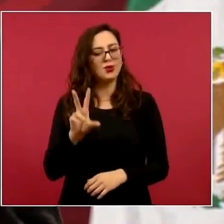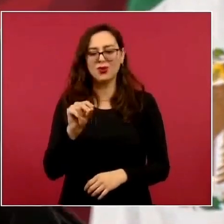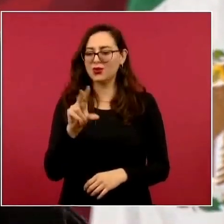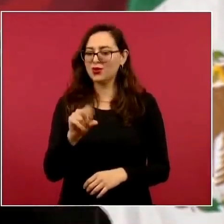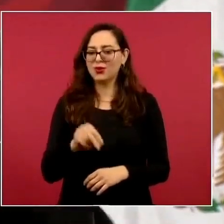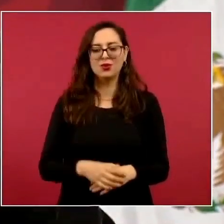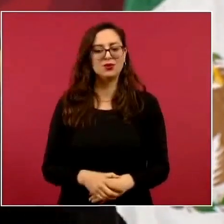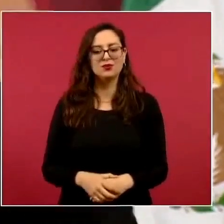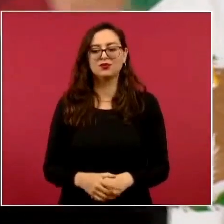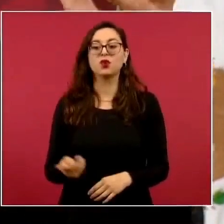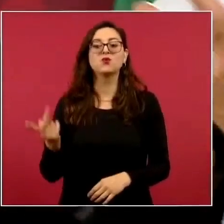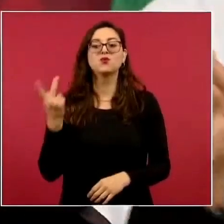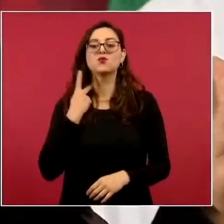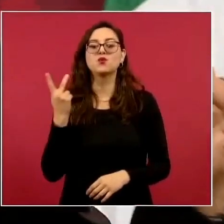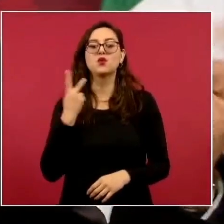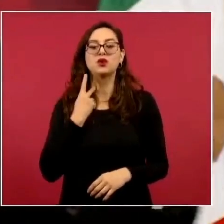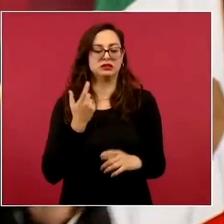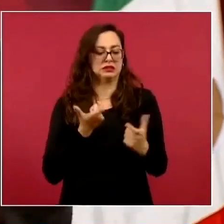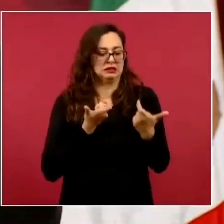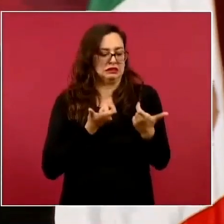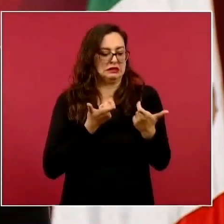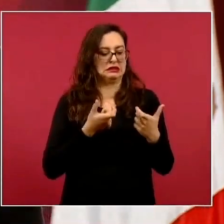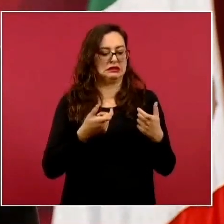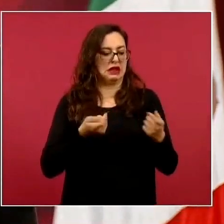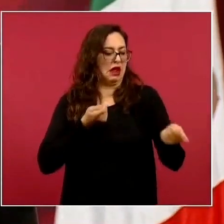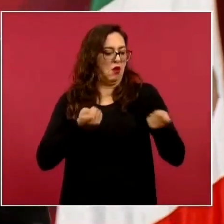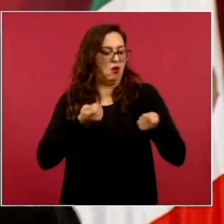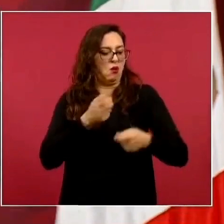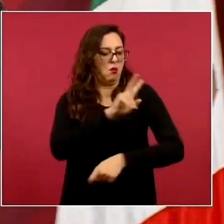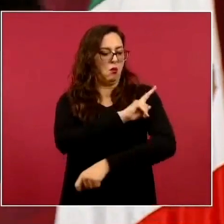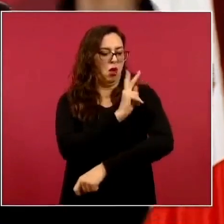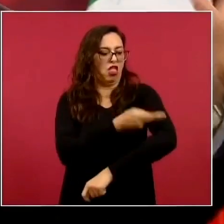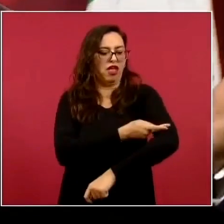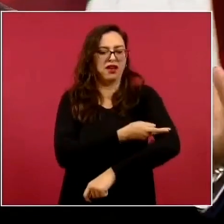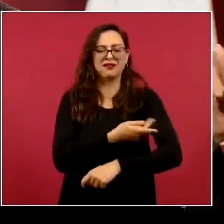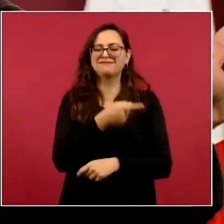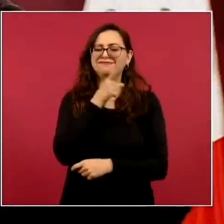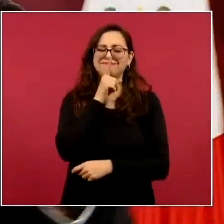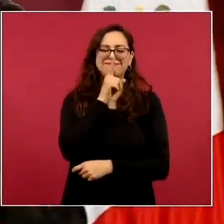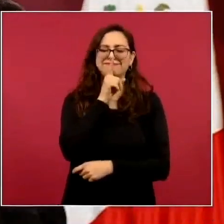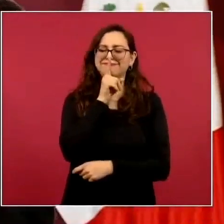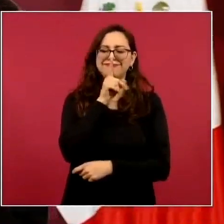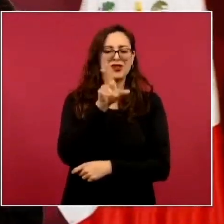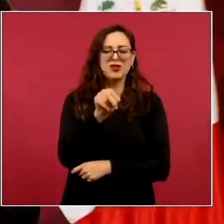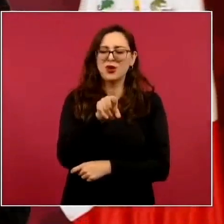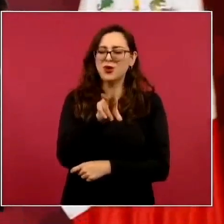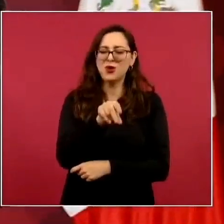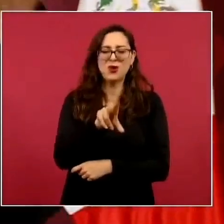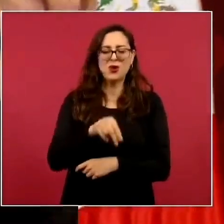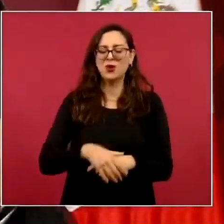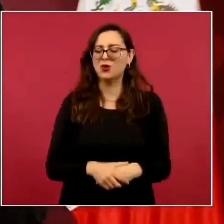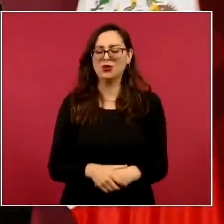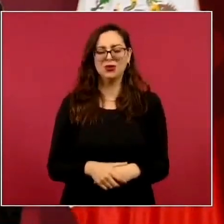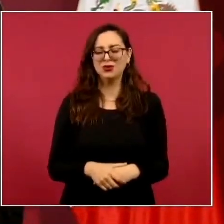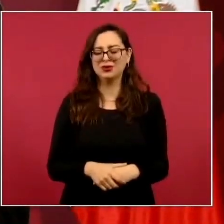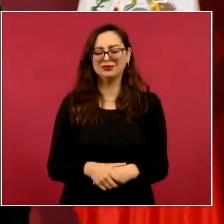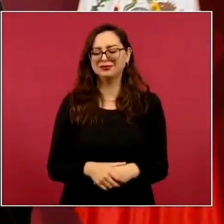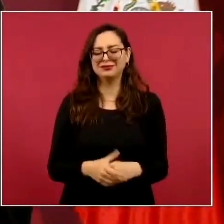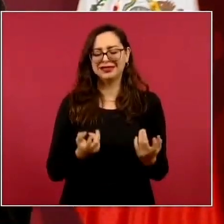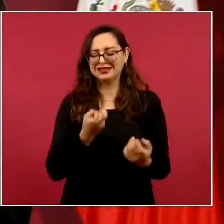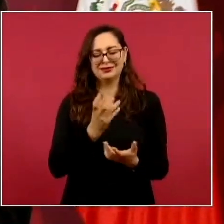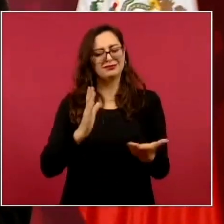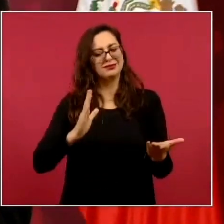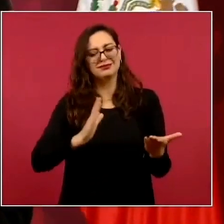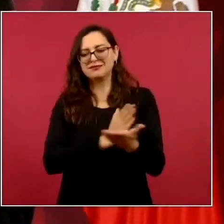no es la parafernalia del poder, mucho menos hacer dinero.